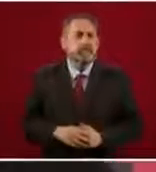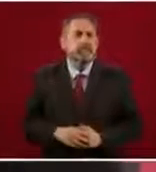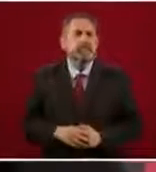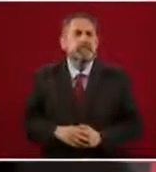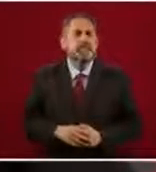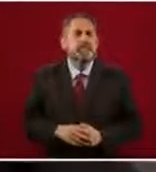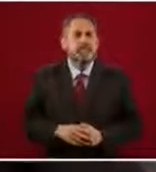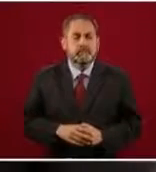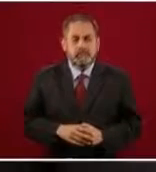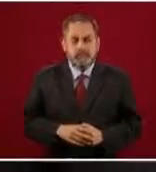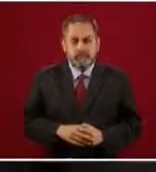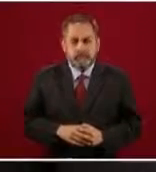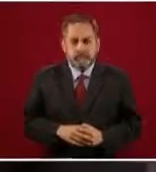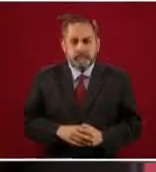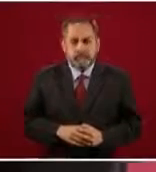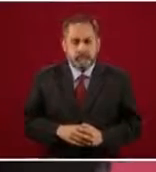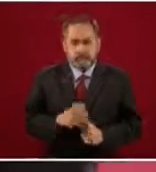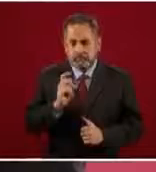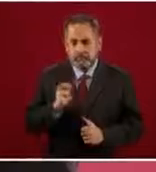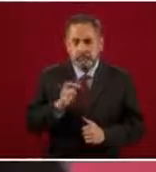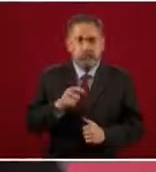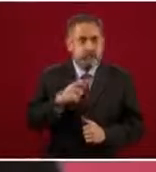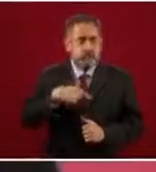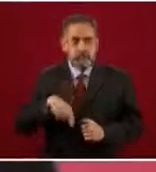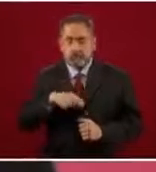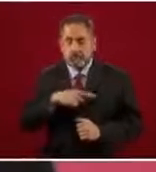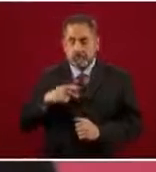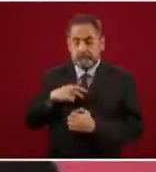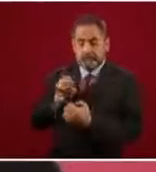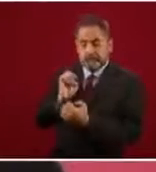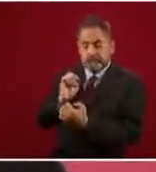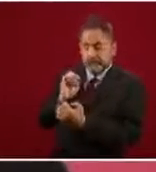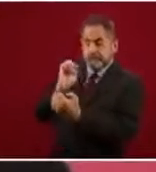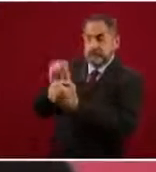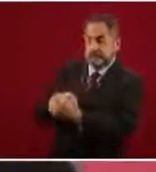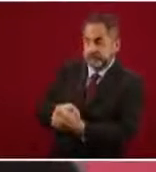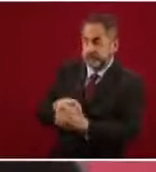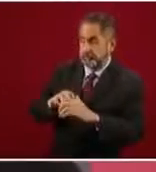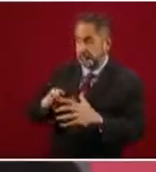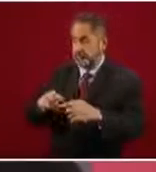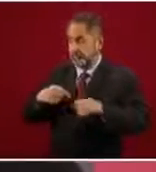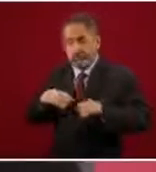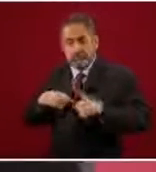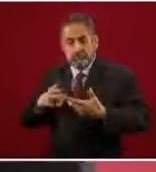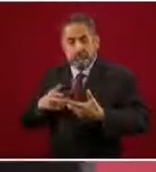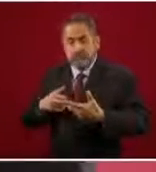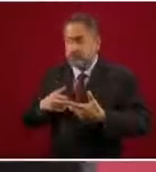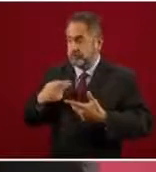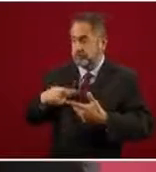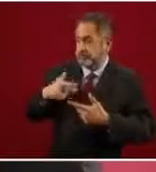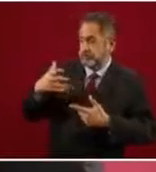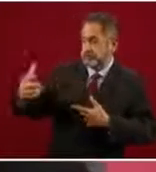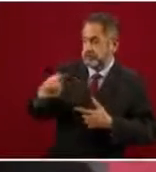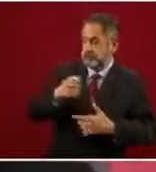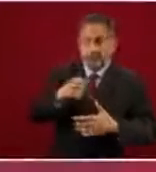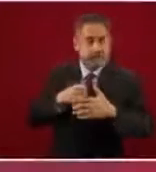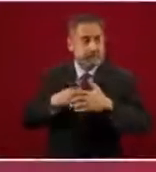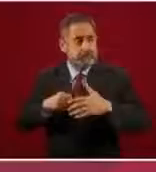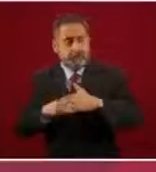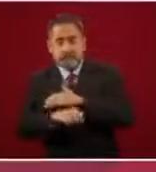quienes engañan, si hay tráfico de personas,